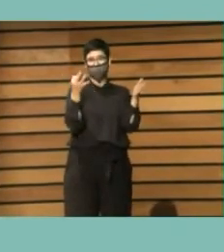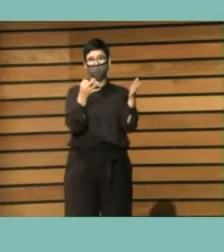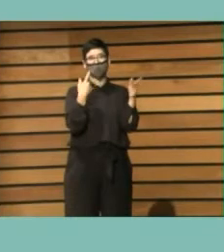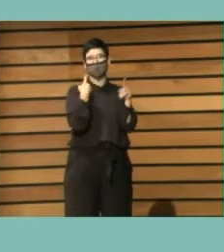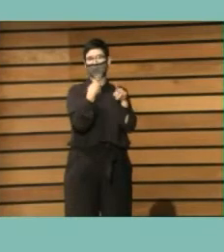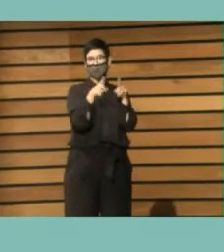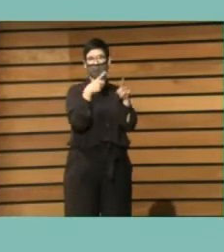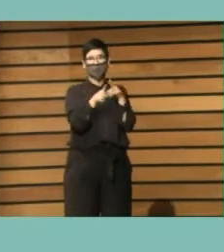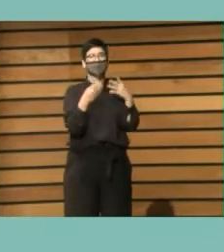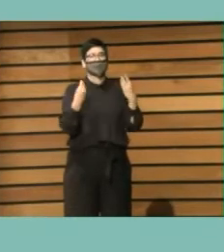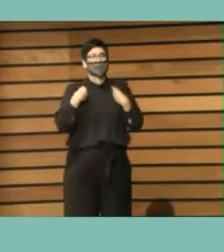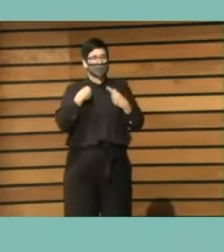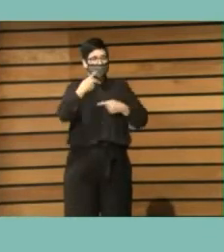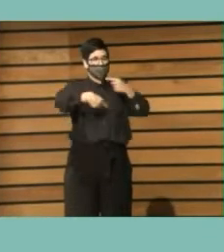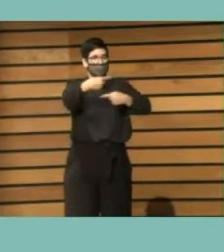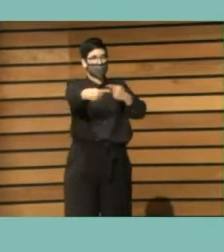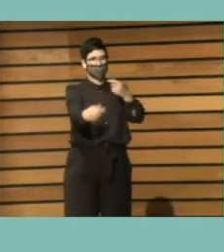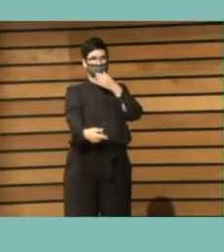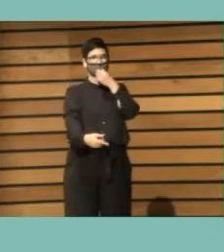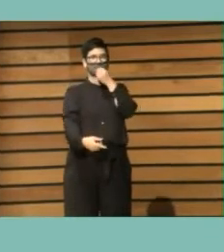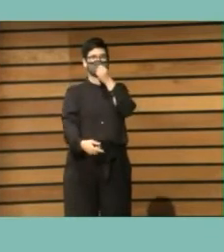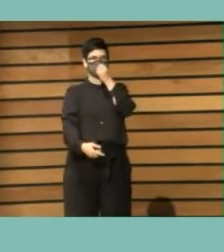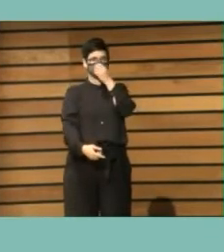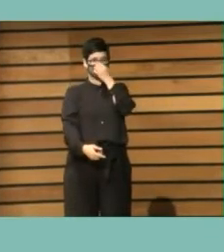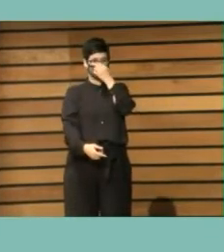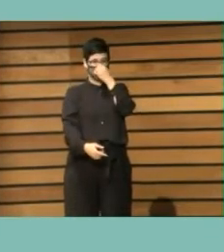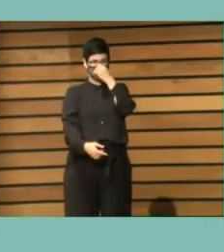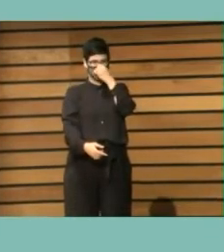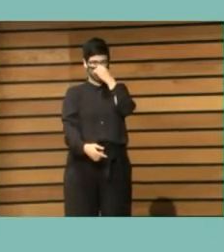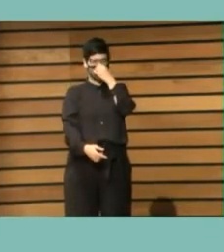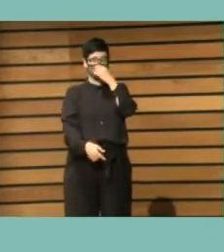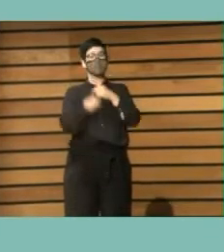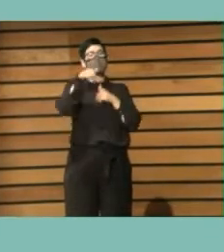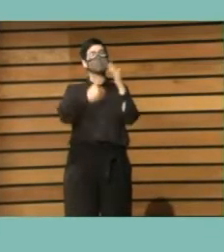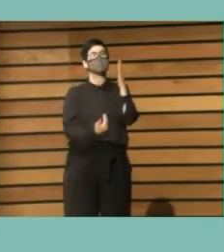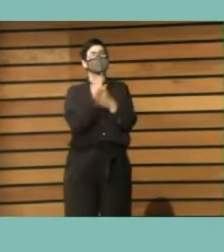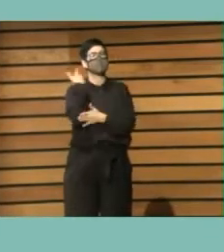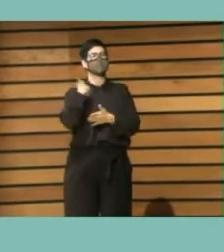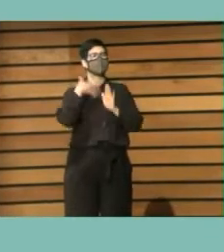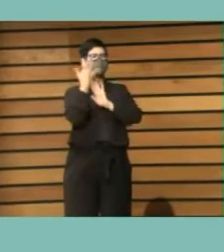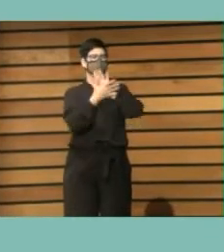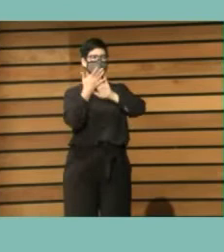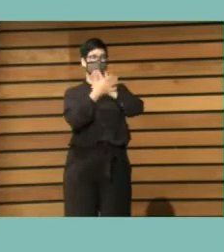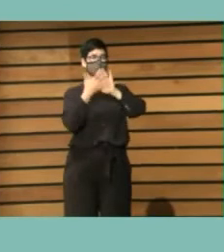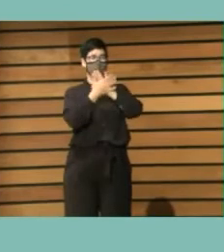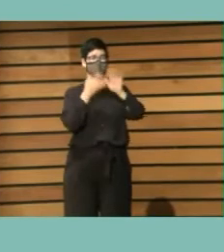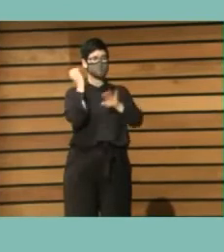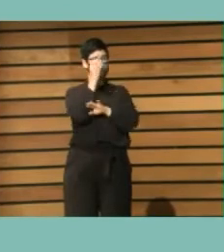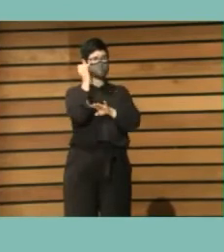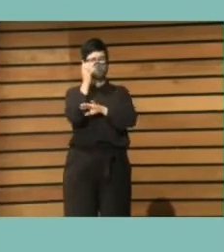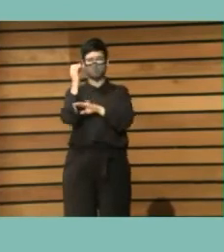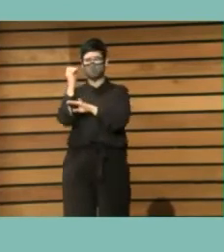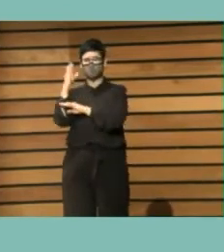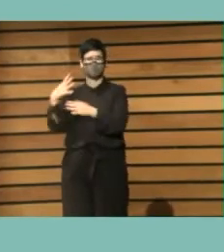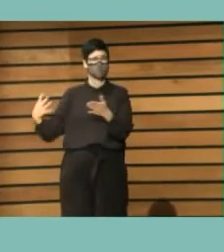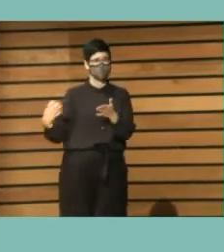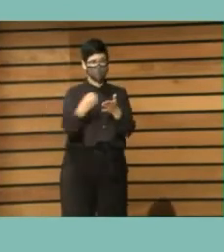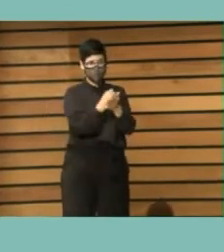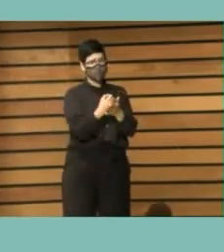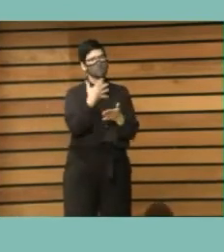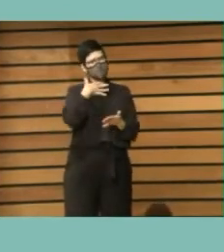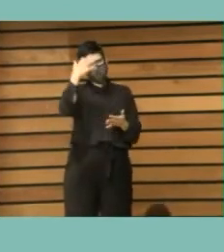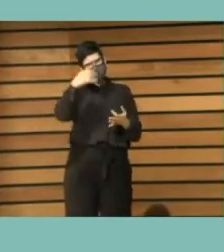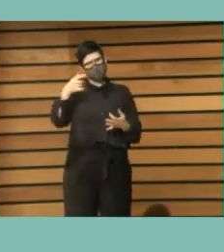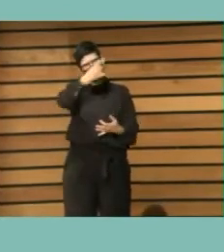vida cotidiana que también han salido esta mañana y han salido en todas las ponencias. Y creo que todos conocemos